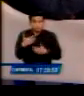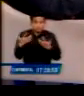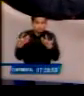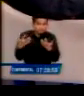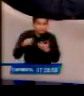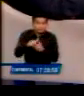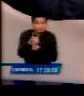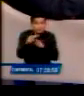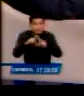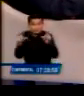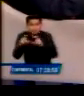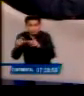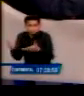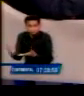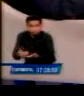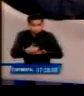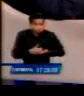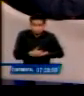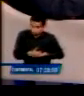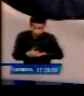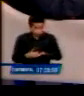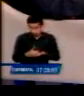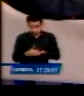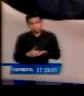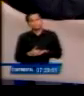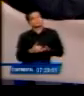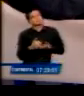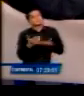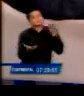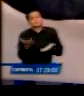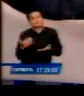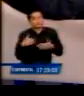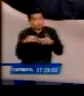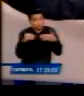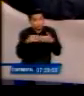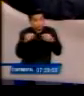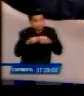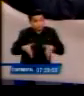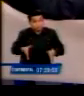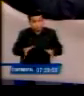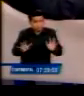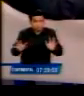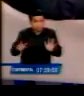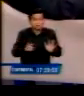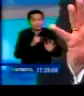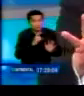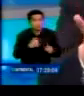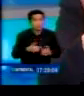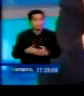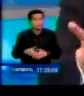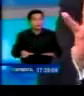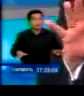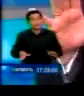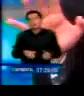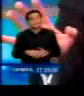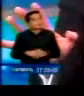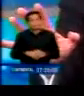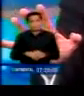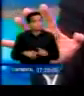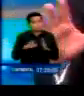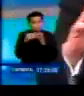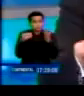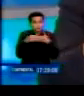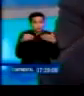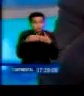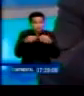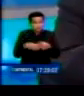de adquisición, no hay eventuales salidas de la dolarización, ya se lo ha dicho de forma oficial que no se va a salir